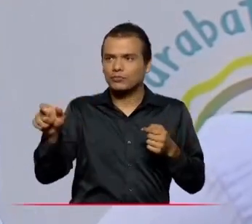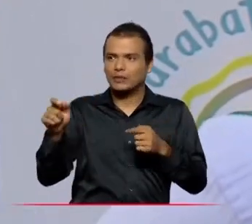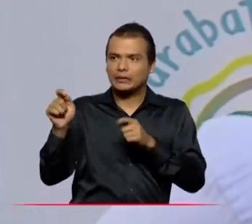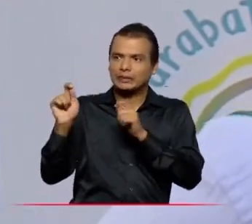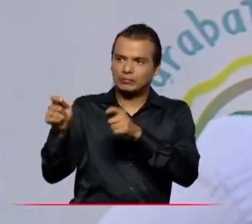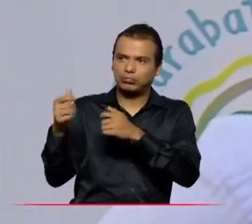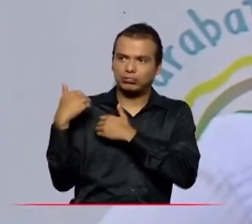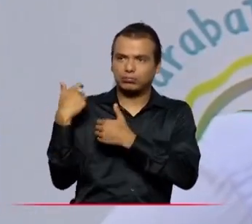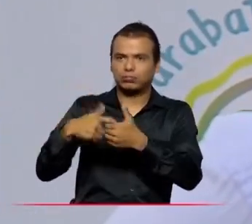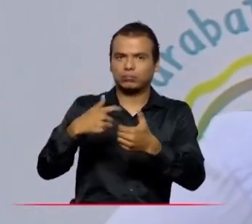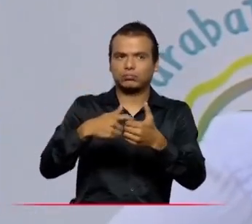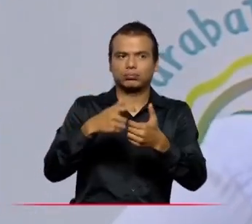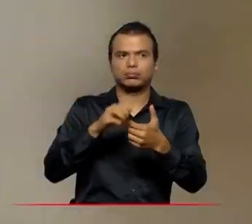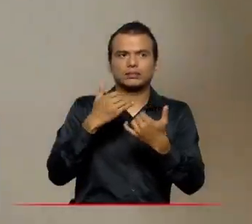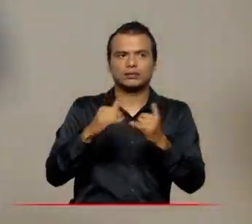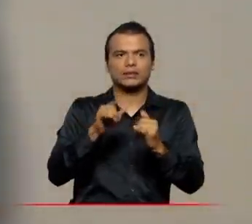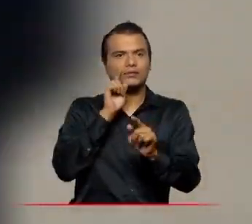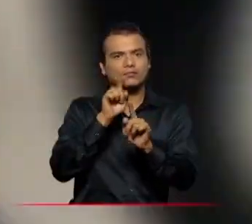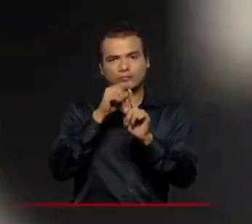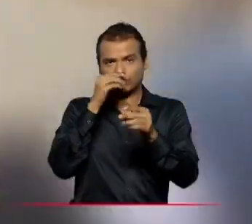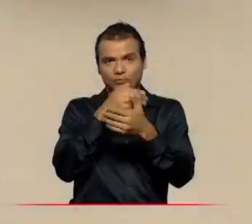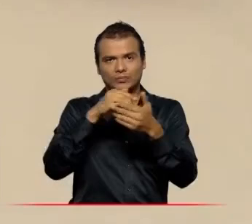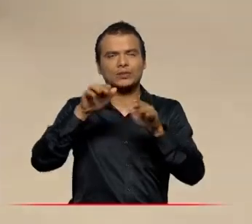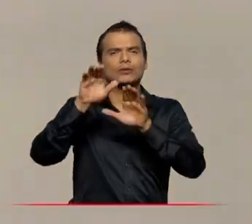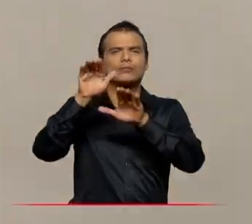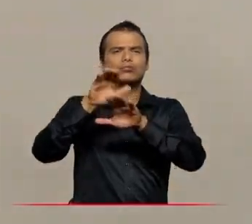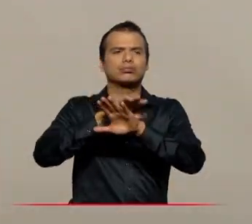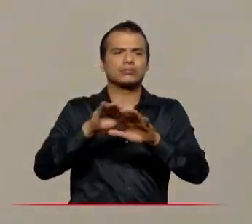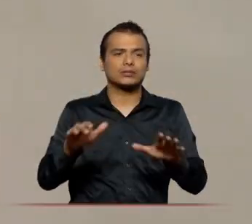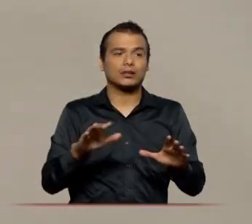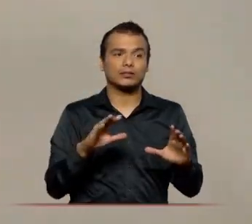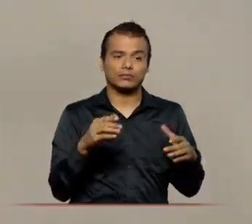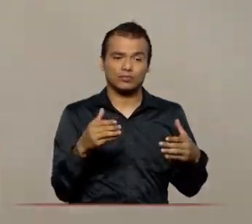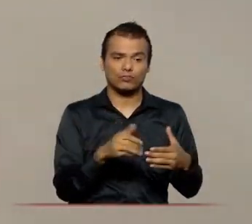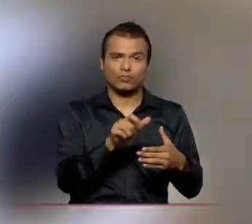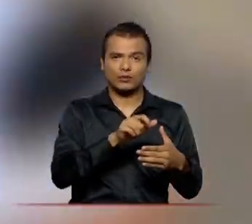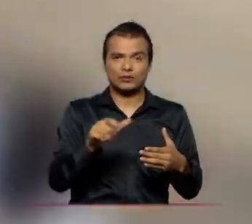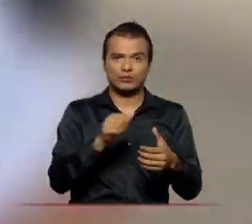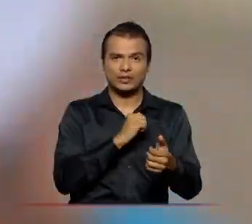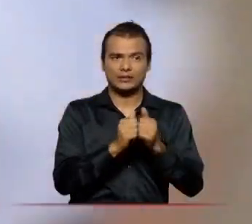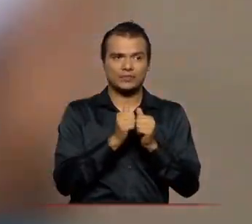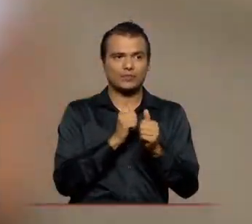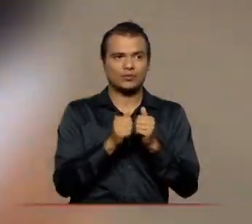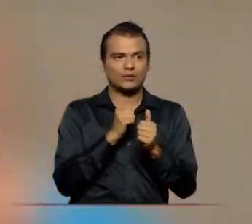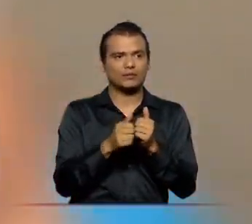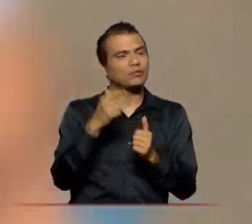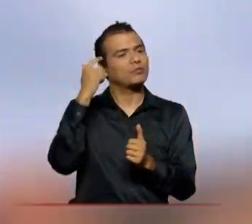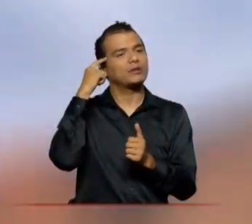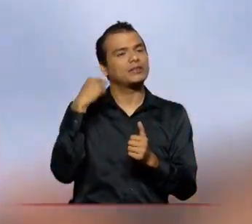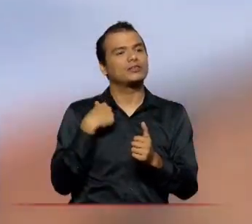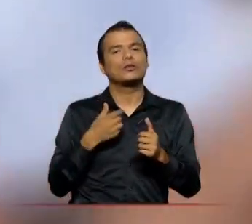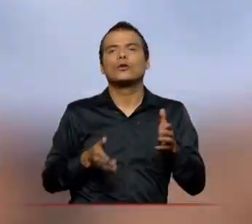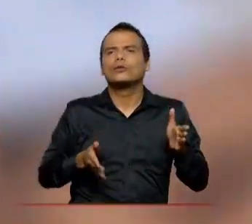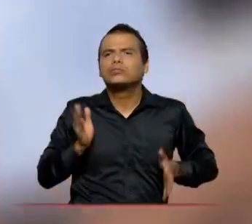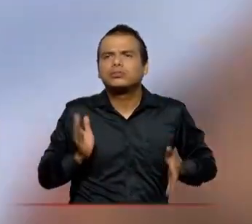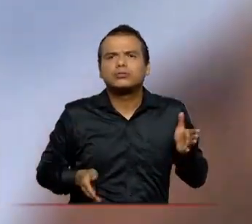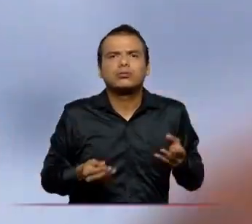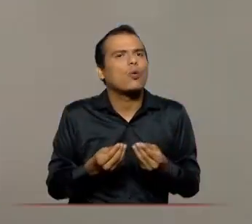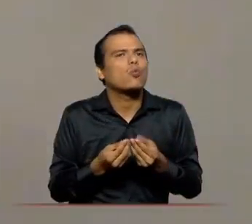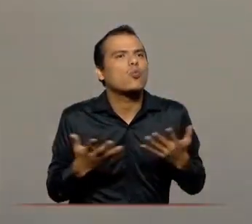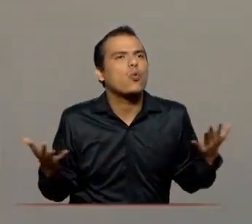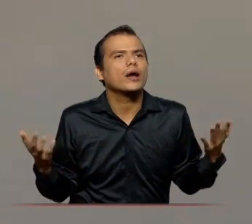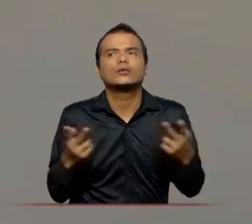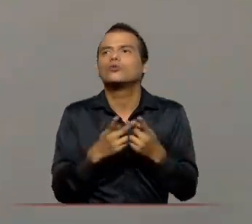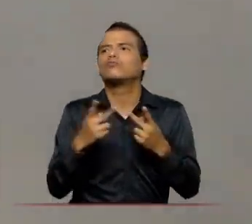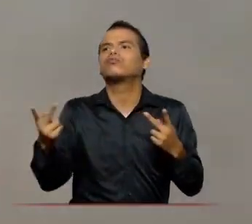esta camiseta, representando a nuestros niños. Estos embajadores vestidos de héroes no piensan en los kilómetros que tendrán que recorrer,